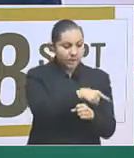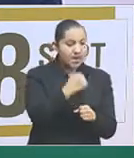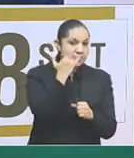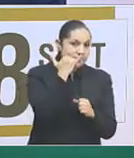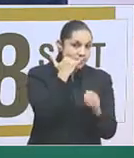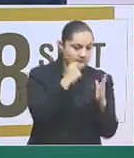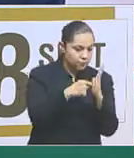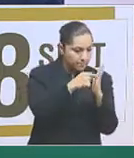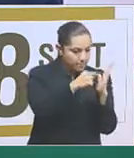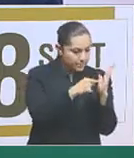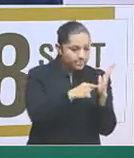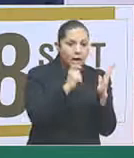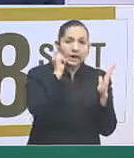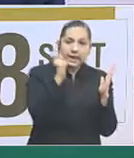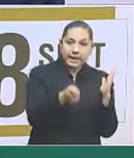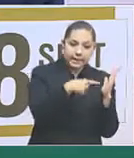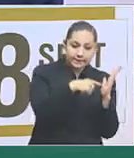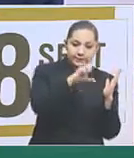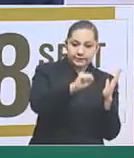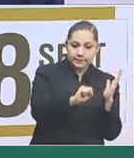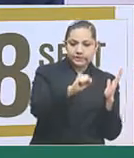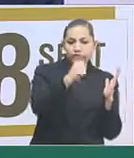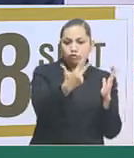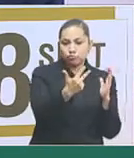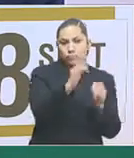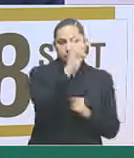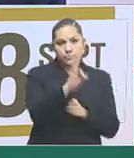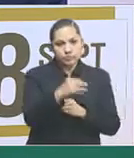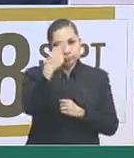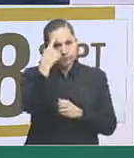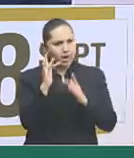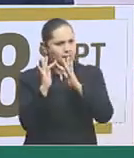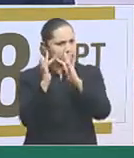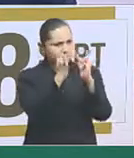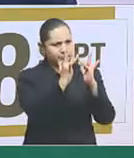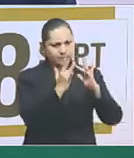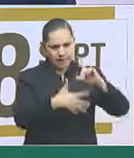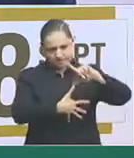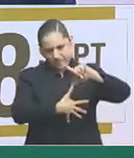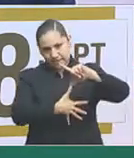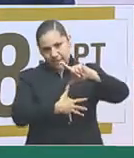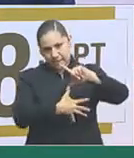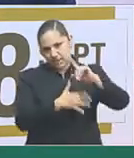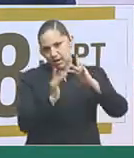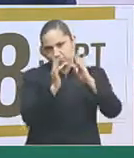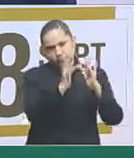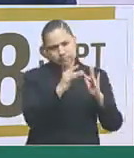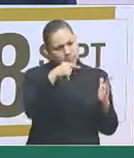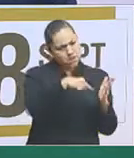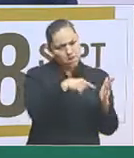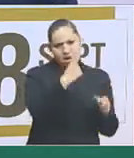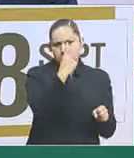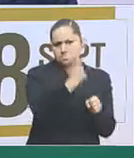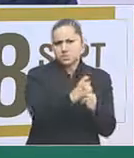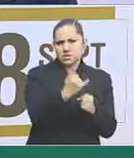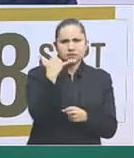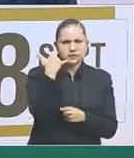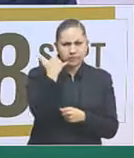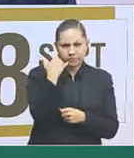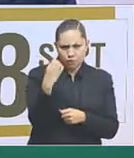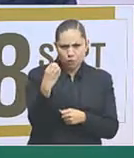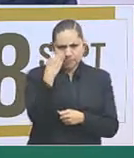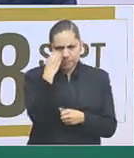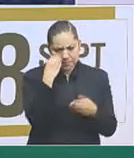el 68 por ciento de todas las conexiones en américa latina lo que significa un total de